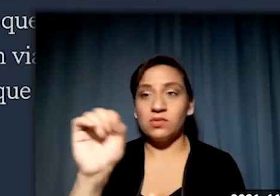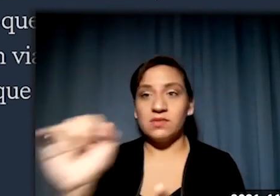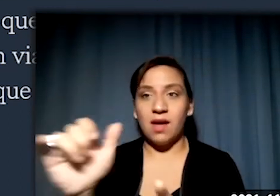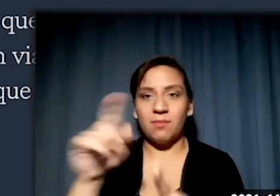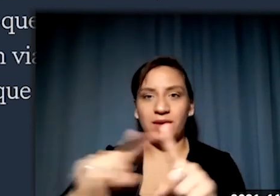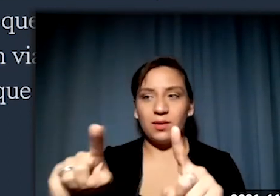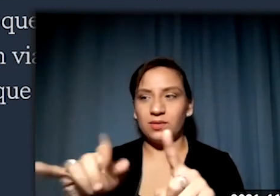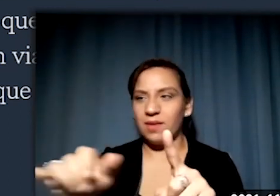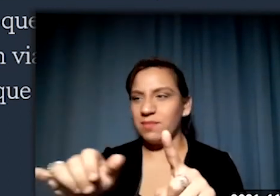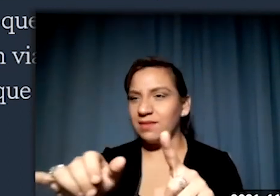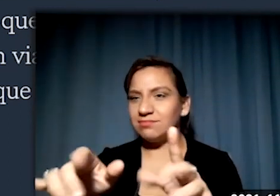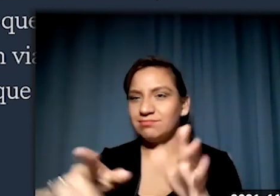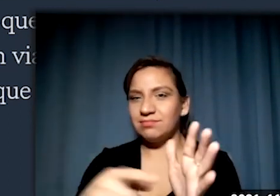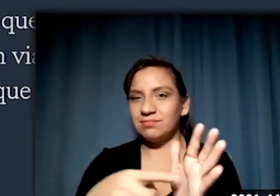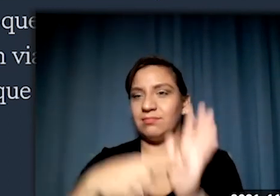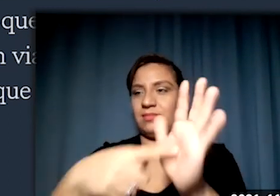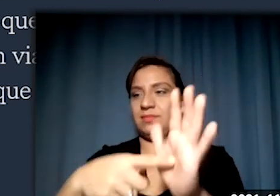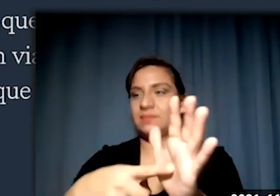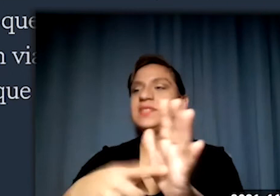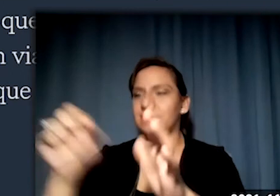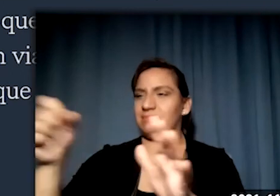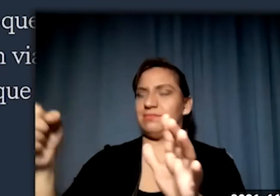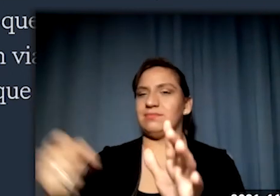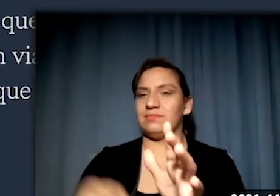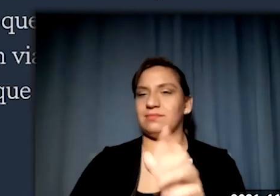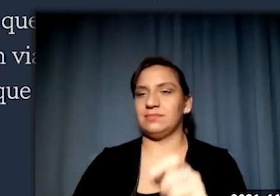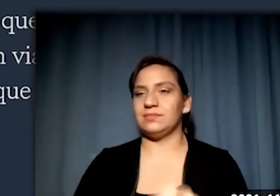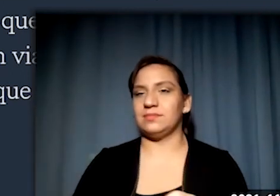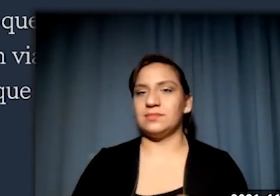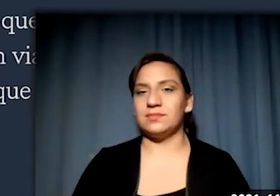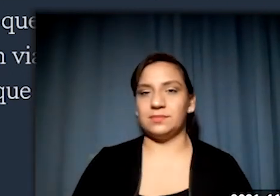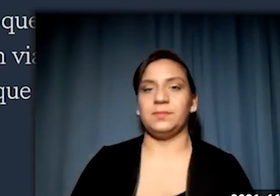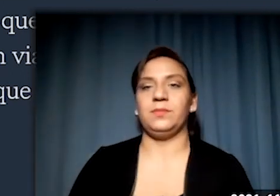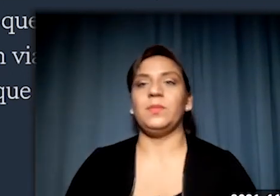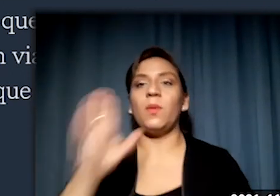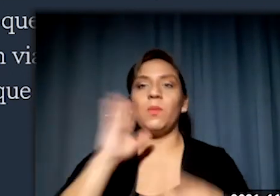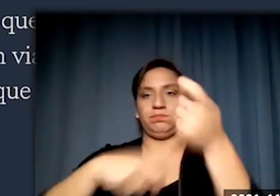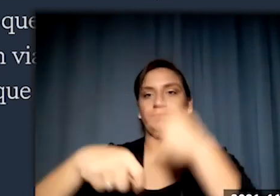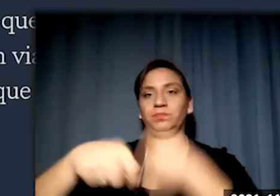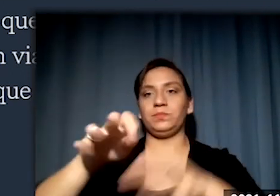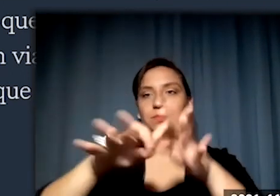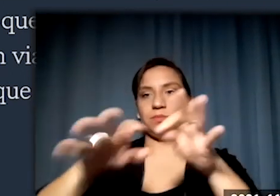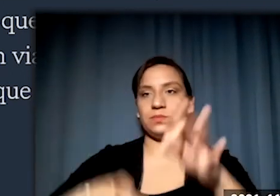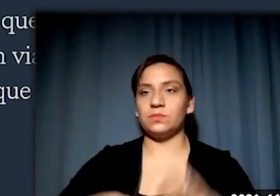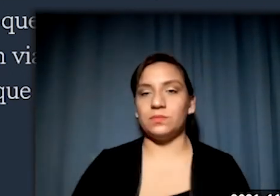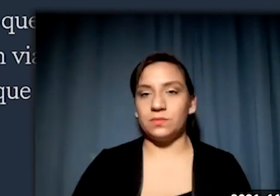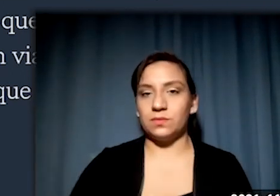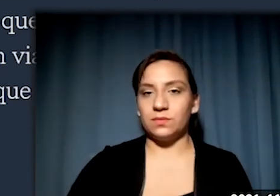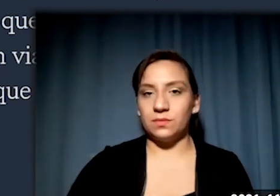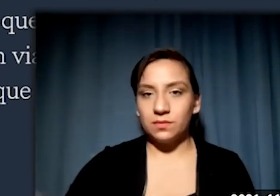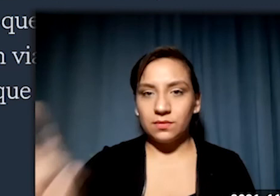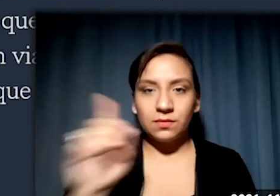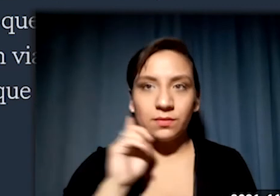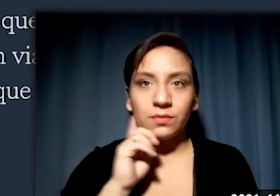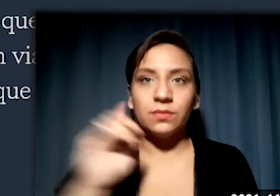los ensayos que componen este monográfico son asimismo viajes, viajes de ida y vuelta a una